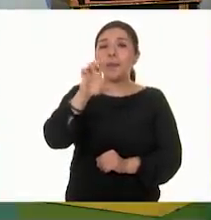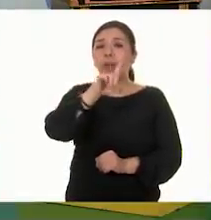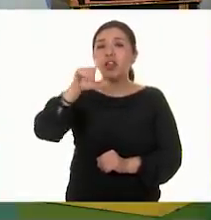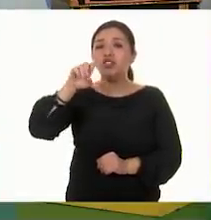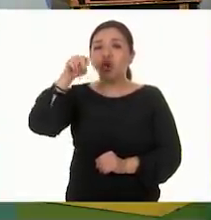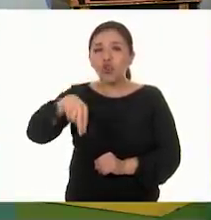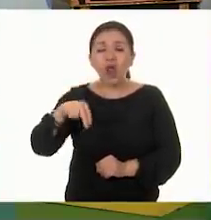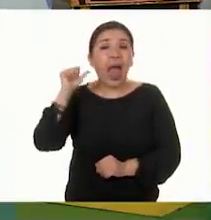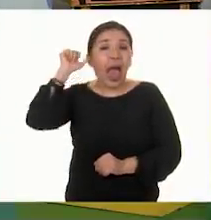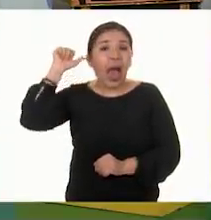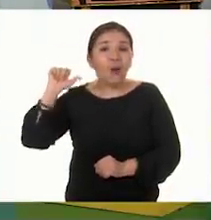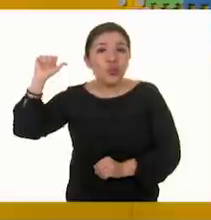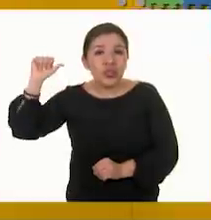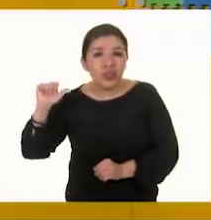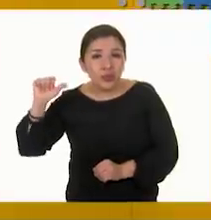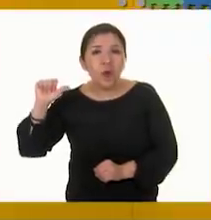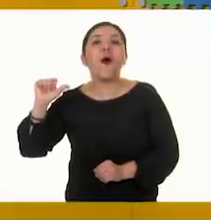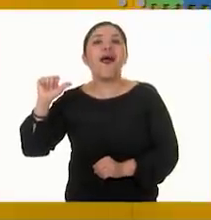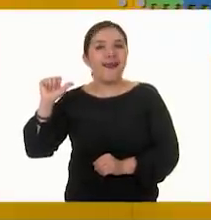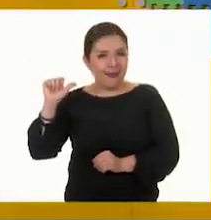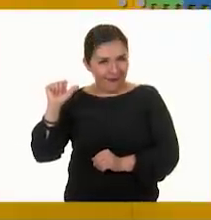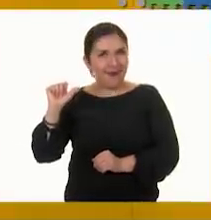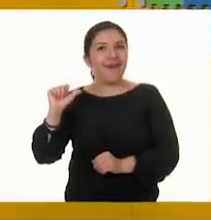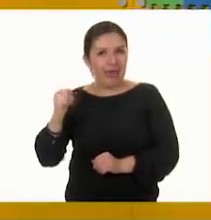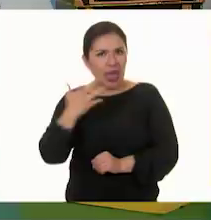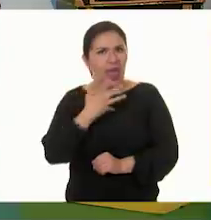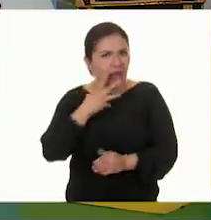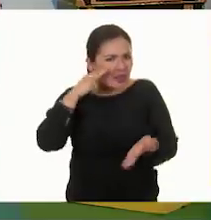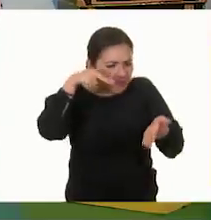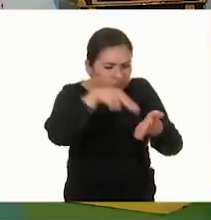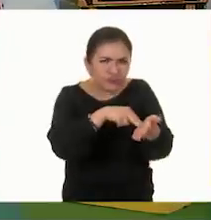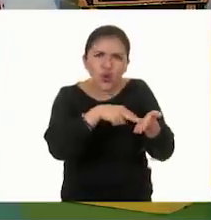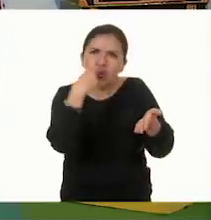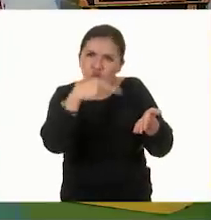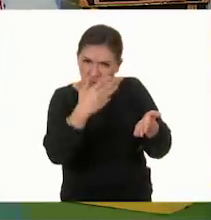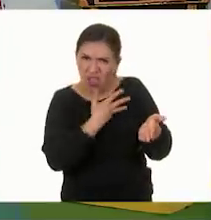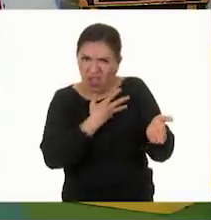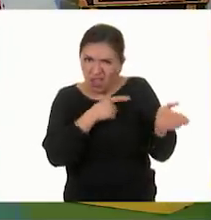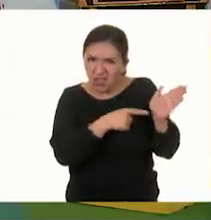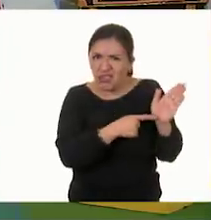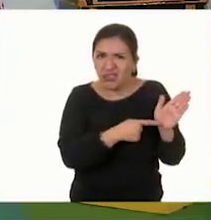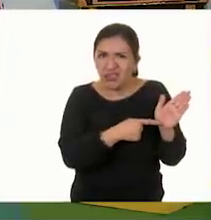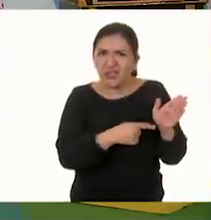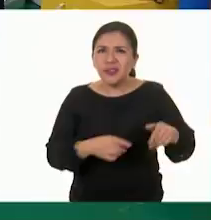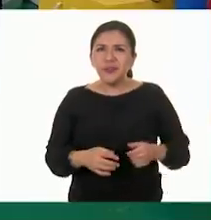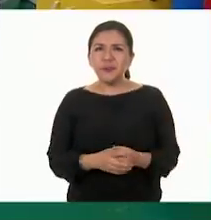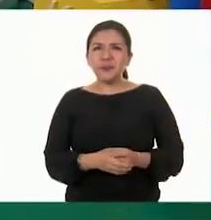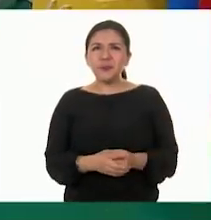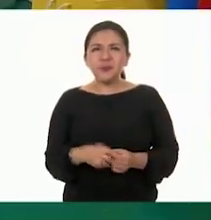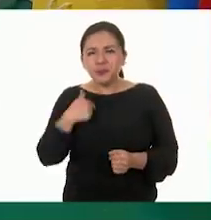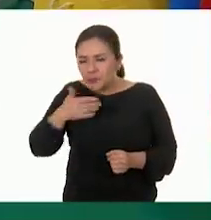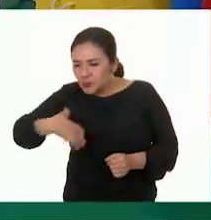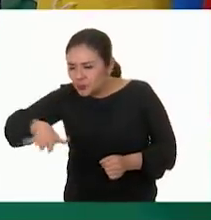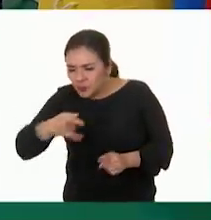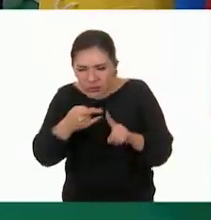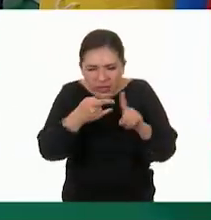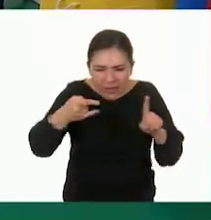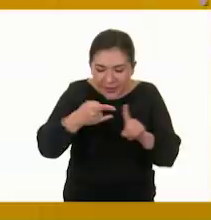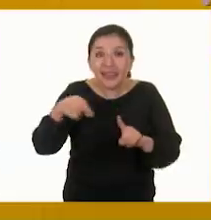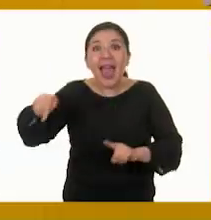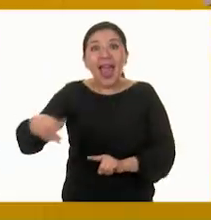auditivo. ¿Tenemos alguna tarjeta de pabellón auditivo? A ver, déjame buscar. Pabellón auditivo,